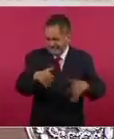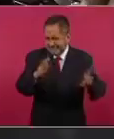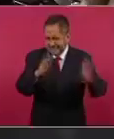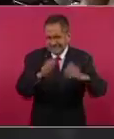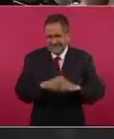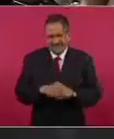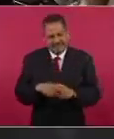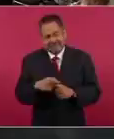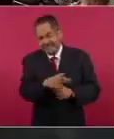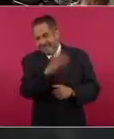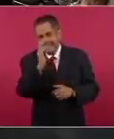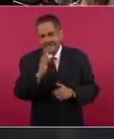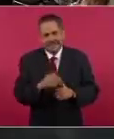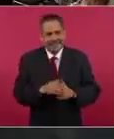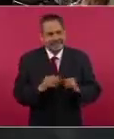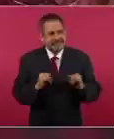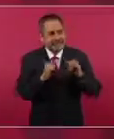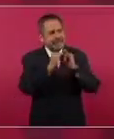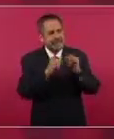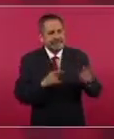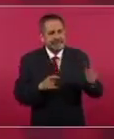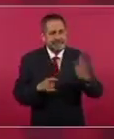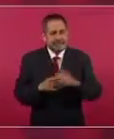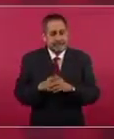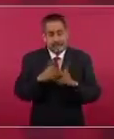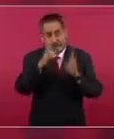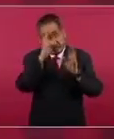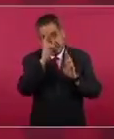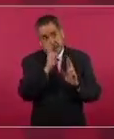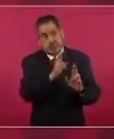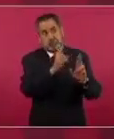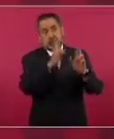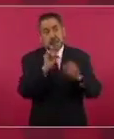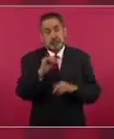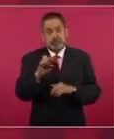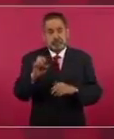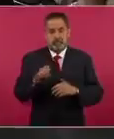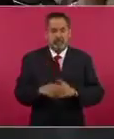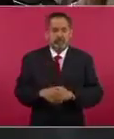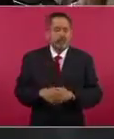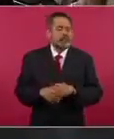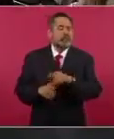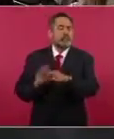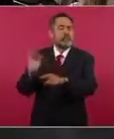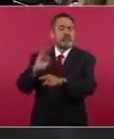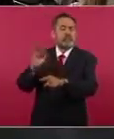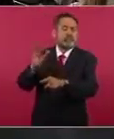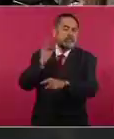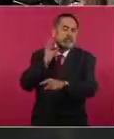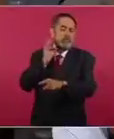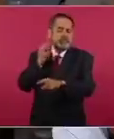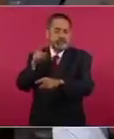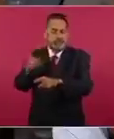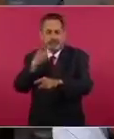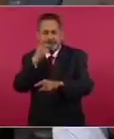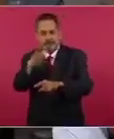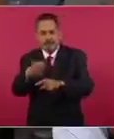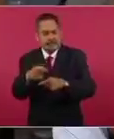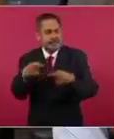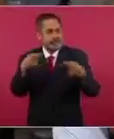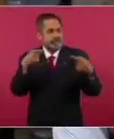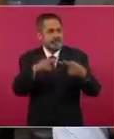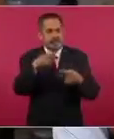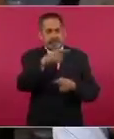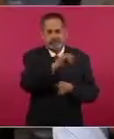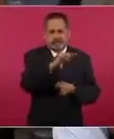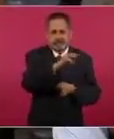esa institución tan respetable. Sí, efectivamente la Fiscalía impugnó esta resolución del Tribunal Electoral